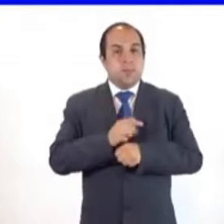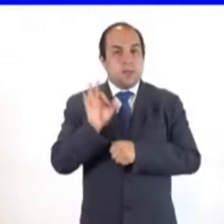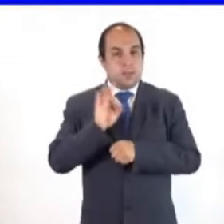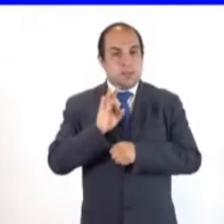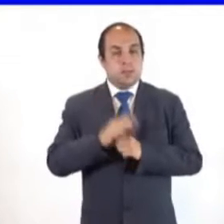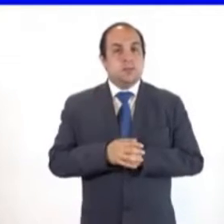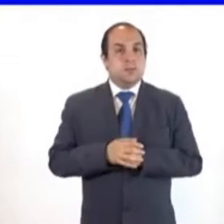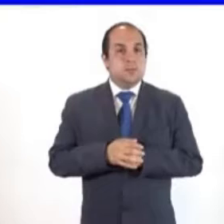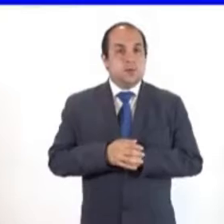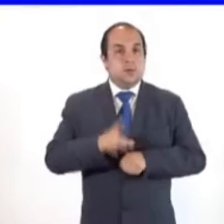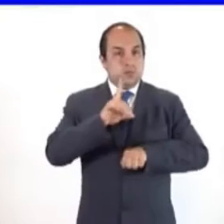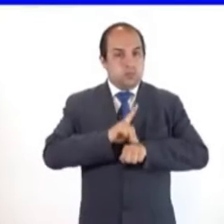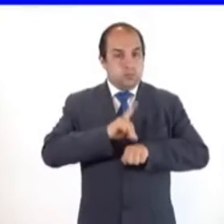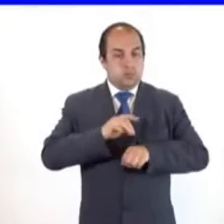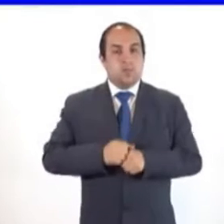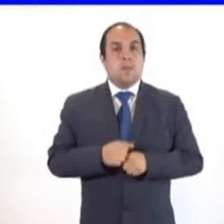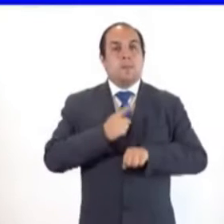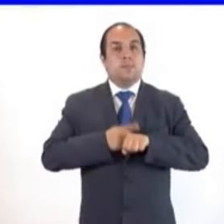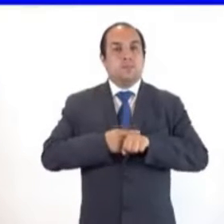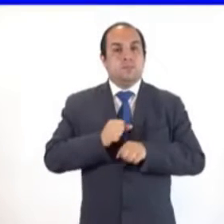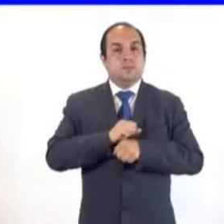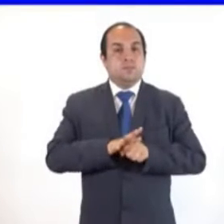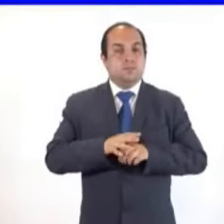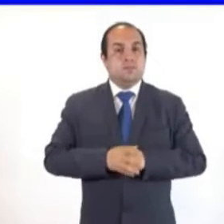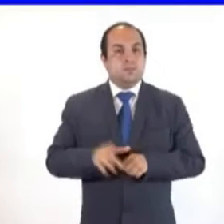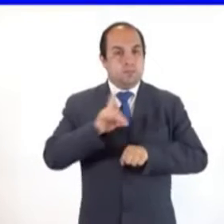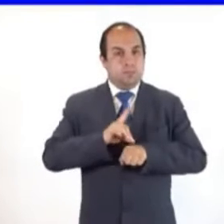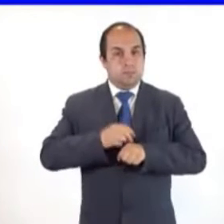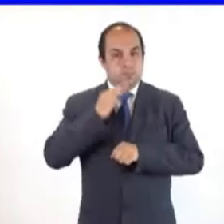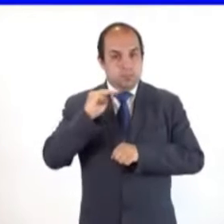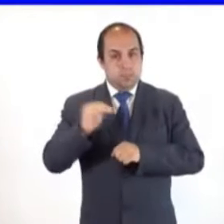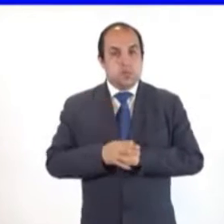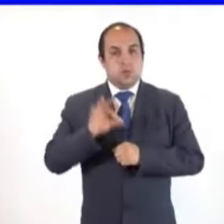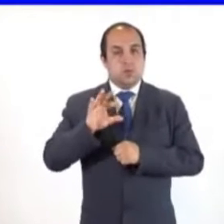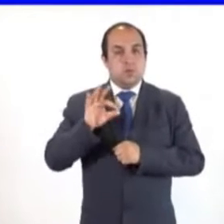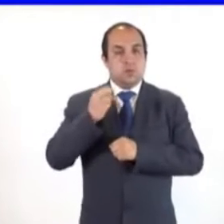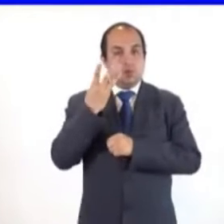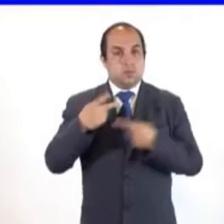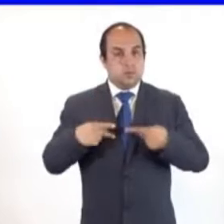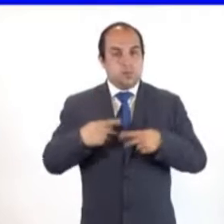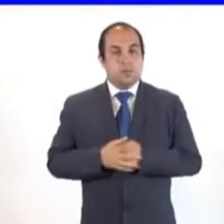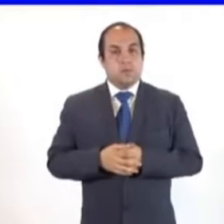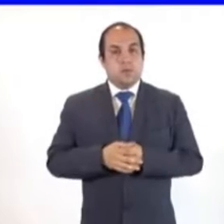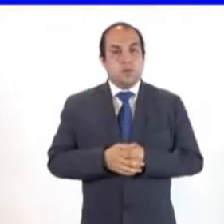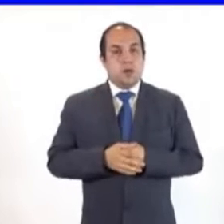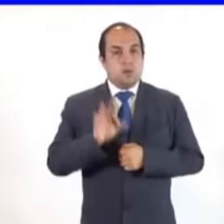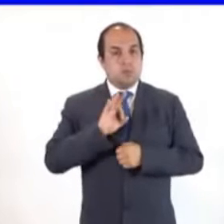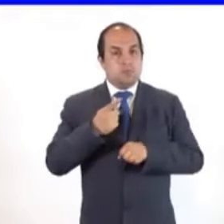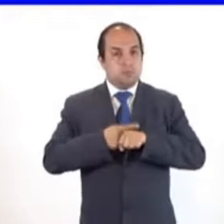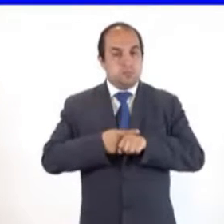sospechosos diarios en el sistema SMS. Con 43 personas sospechosas el día de ayer y esta tendencia a la baja que se ve